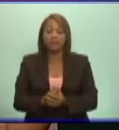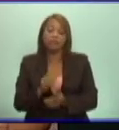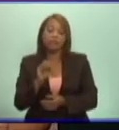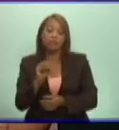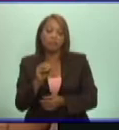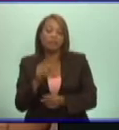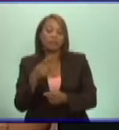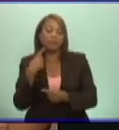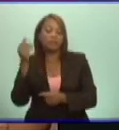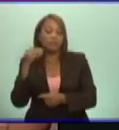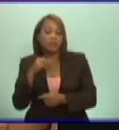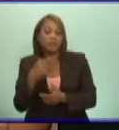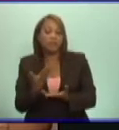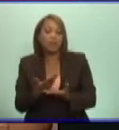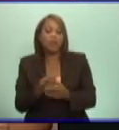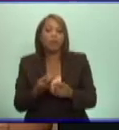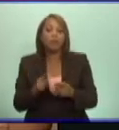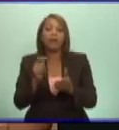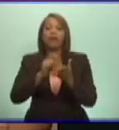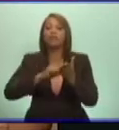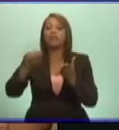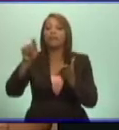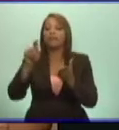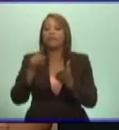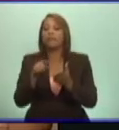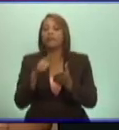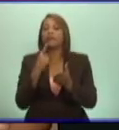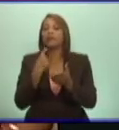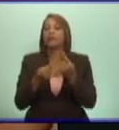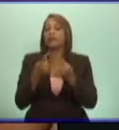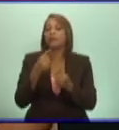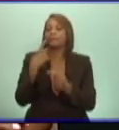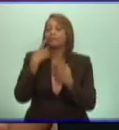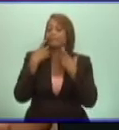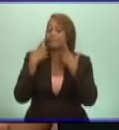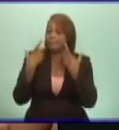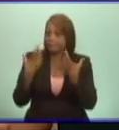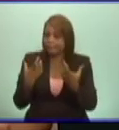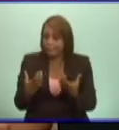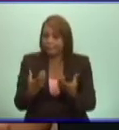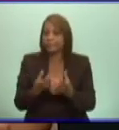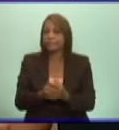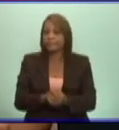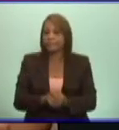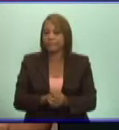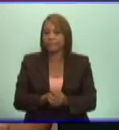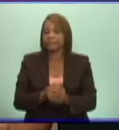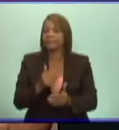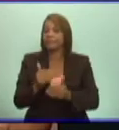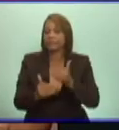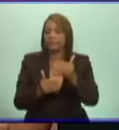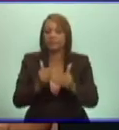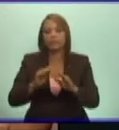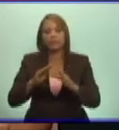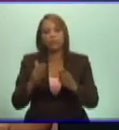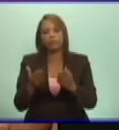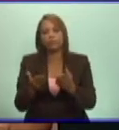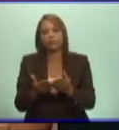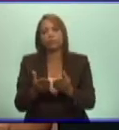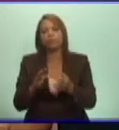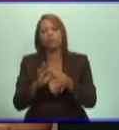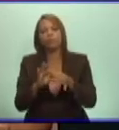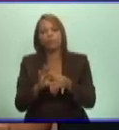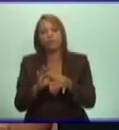que hacemos. Sabemos que la ortografía es un aspecto puntual. ¿Cómo no? Que transita no solo por las humanidades, sino en